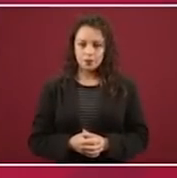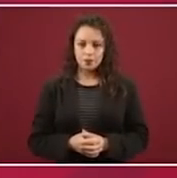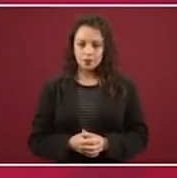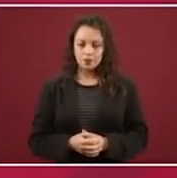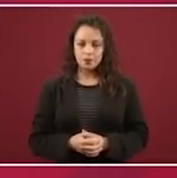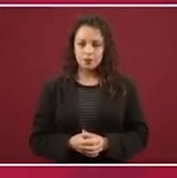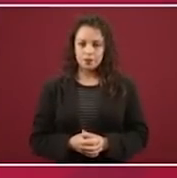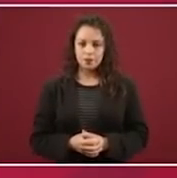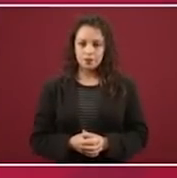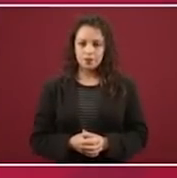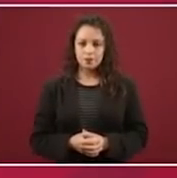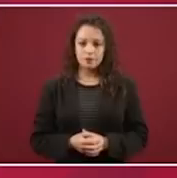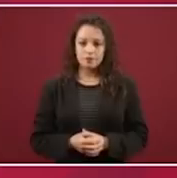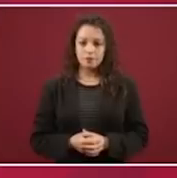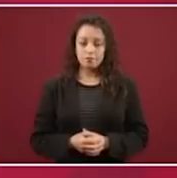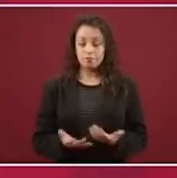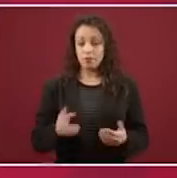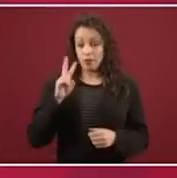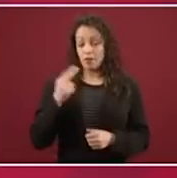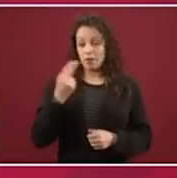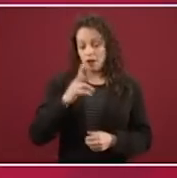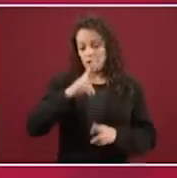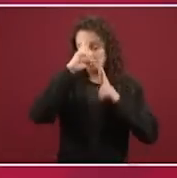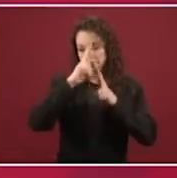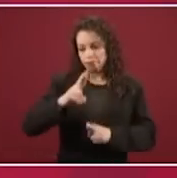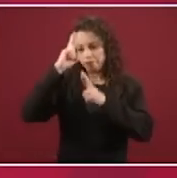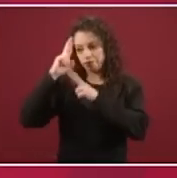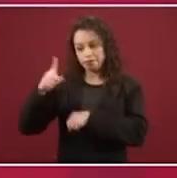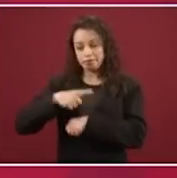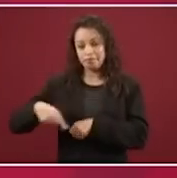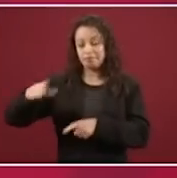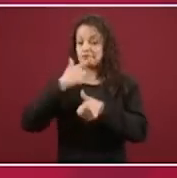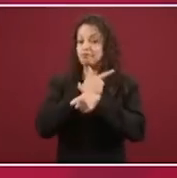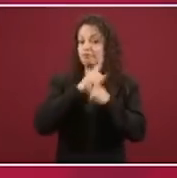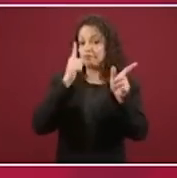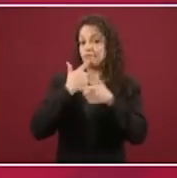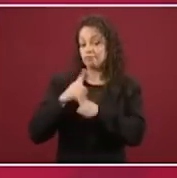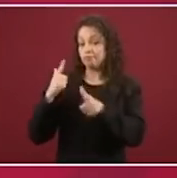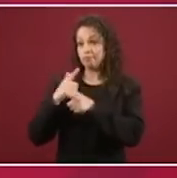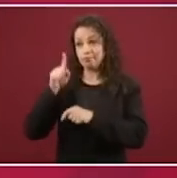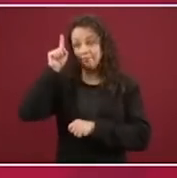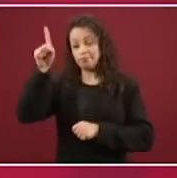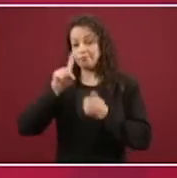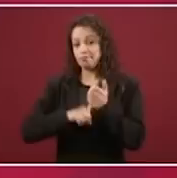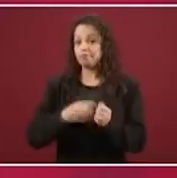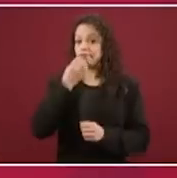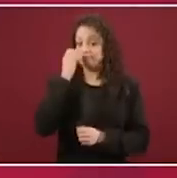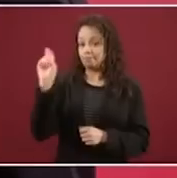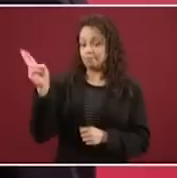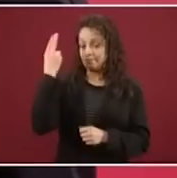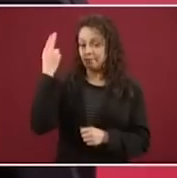Nosotros vamos a ser respetuosos de la autonomía de la universidad,